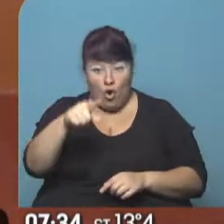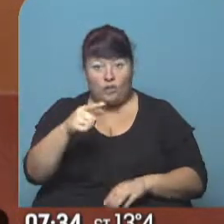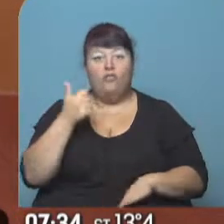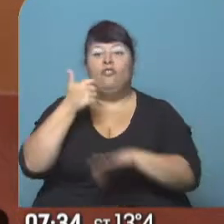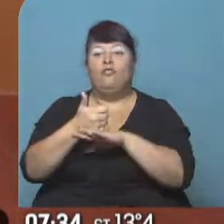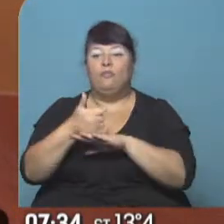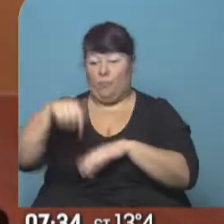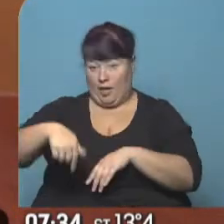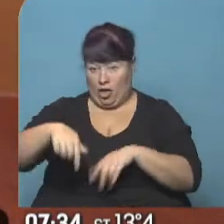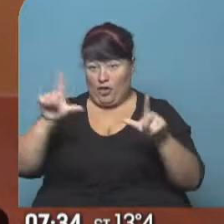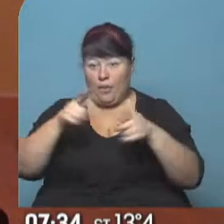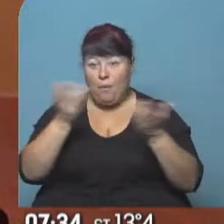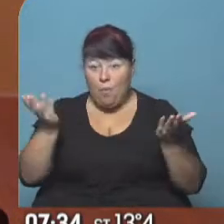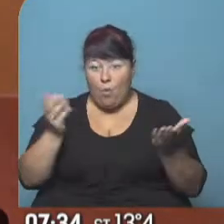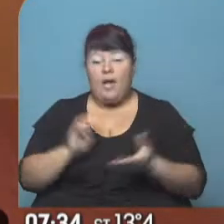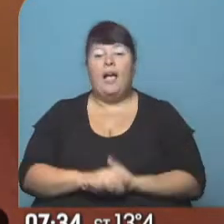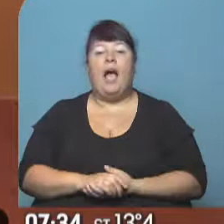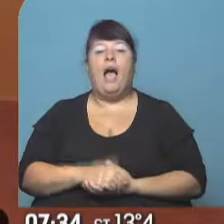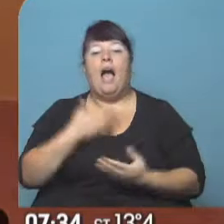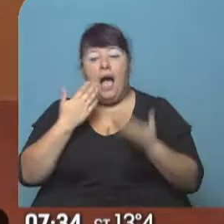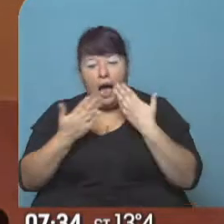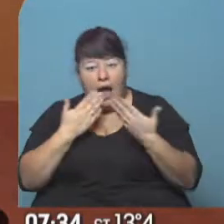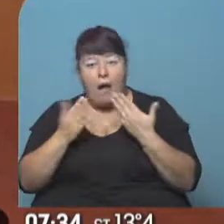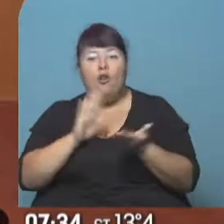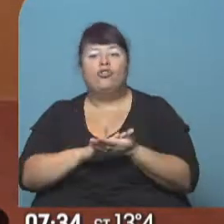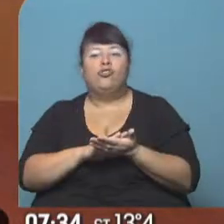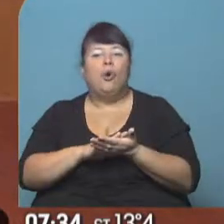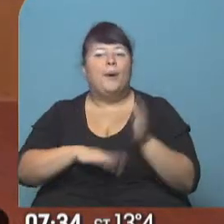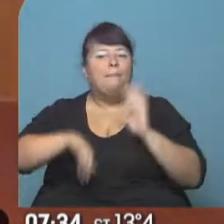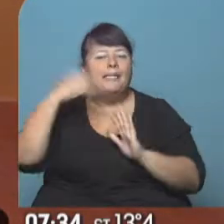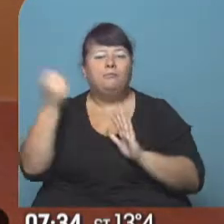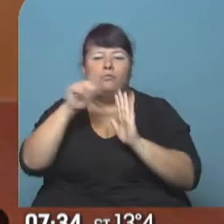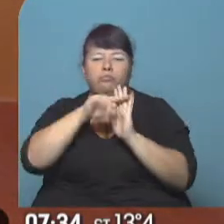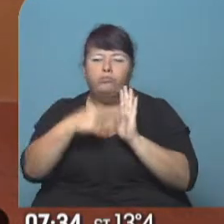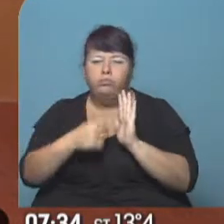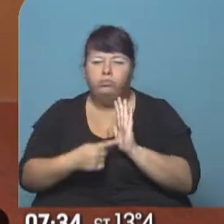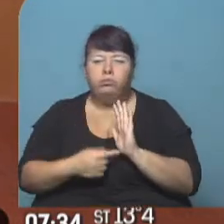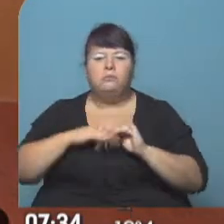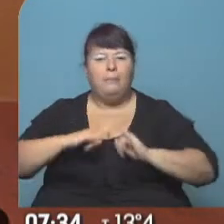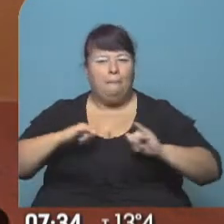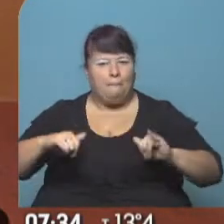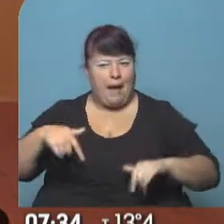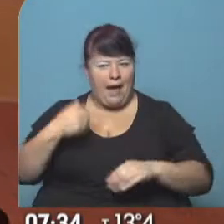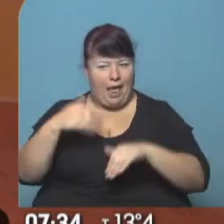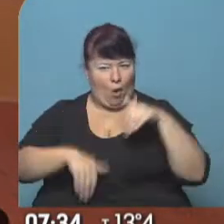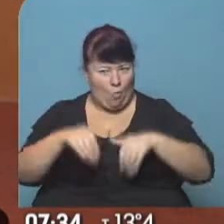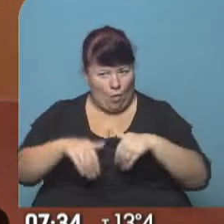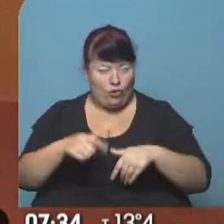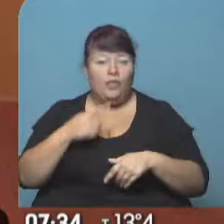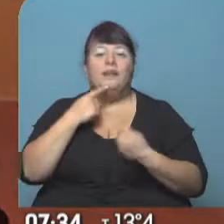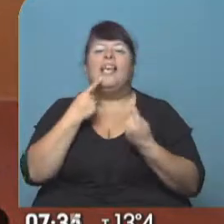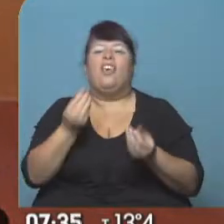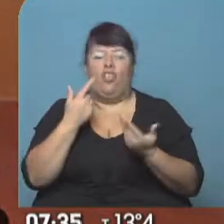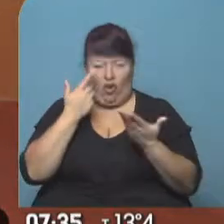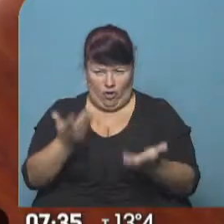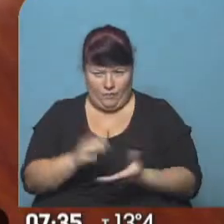estuvo en la televisión pública, habló sobre los principales puntos de la campaña electoral y habló de la siguiente